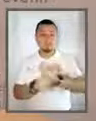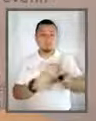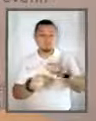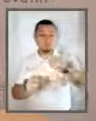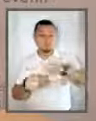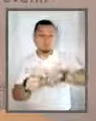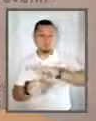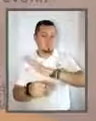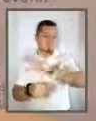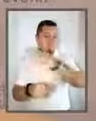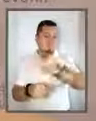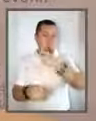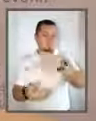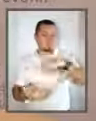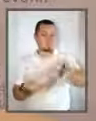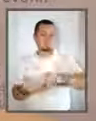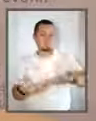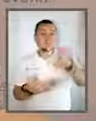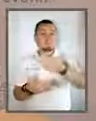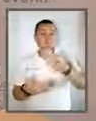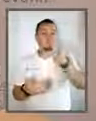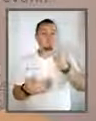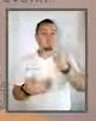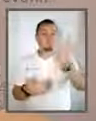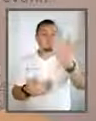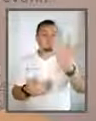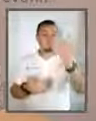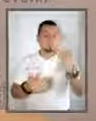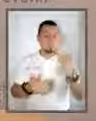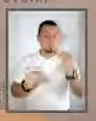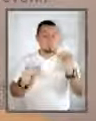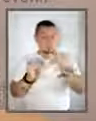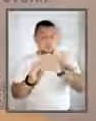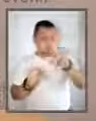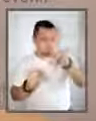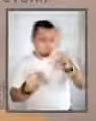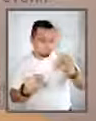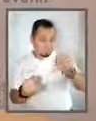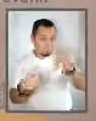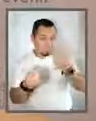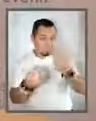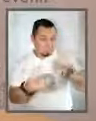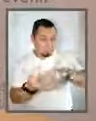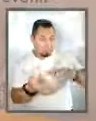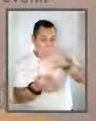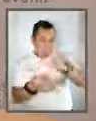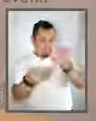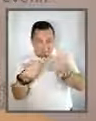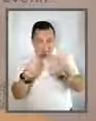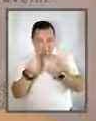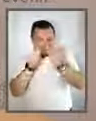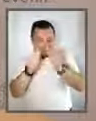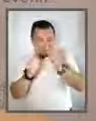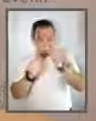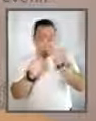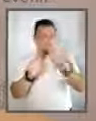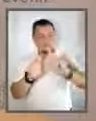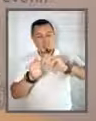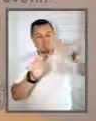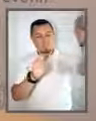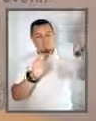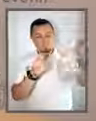Hospital General de Zona número 42 del Instituto Mexicano del Seguro Social en Puerto